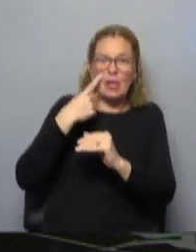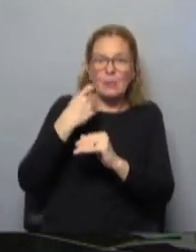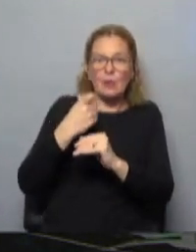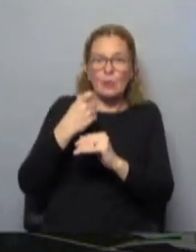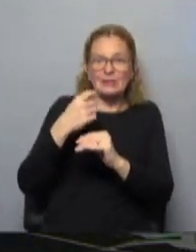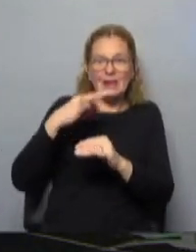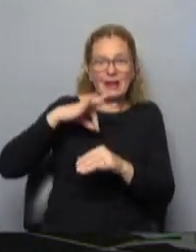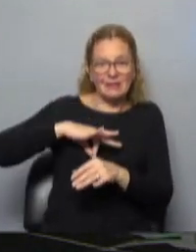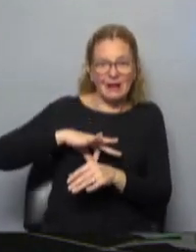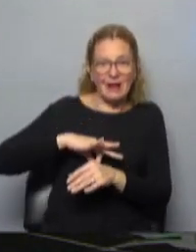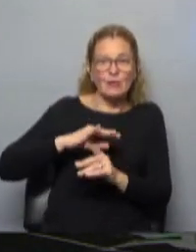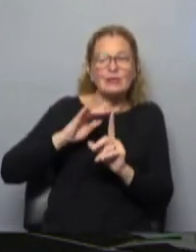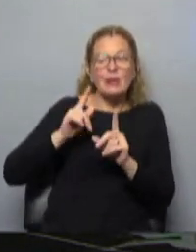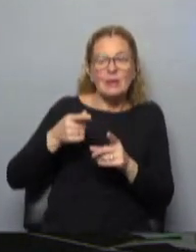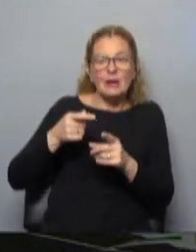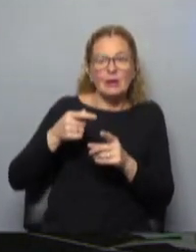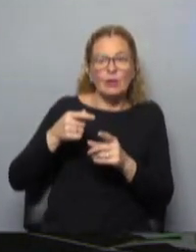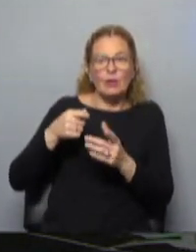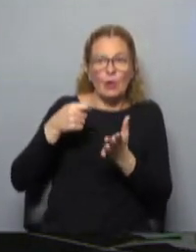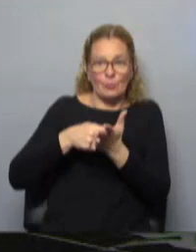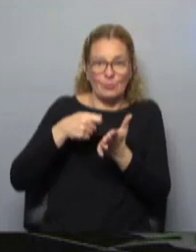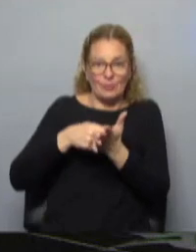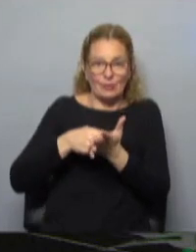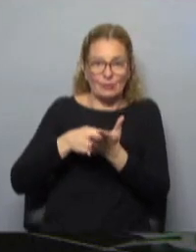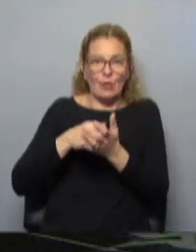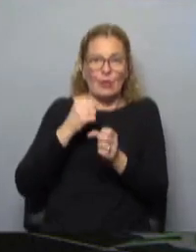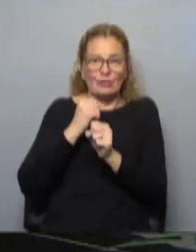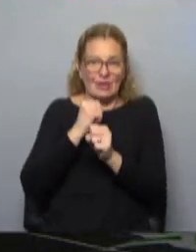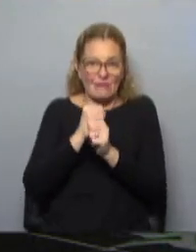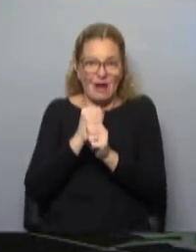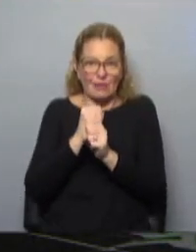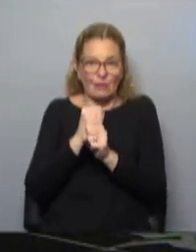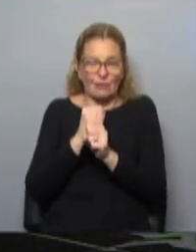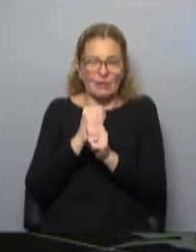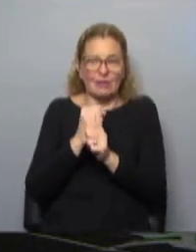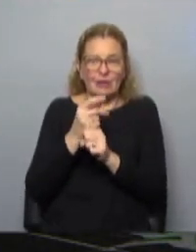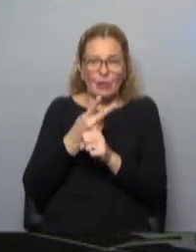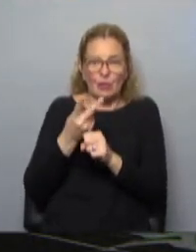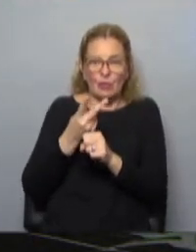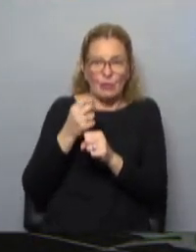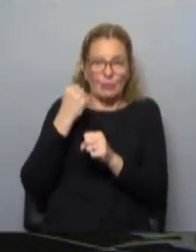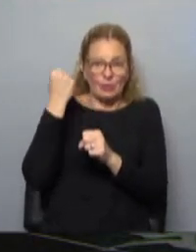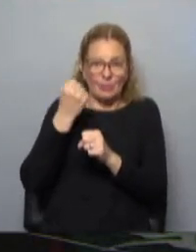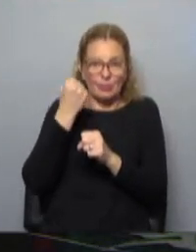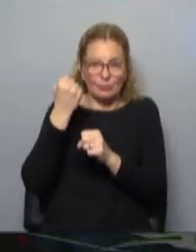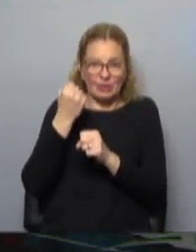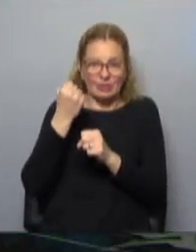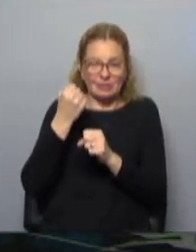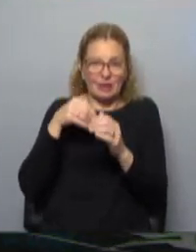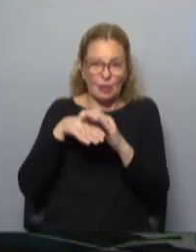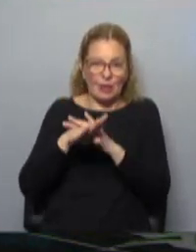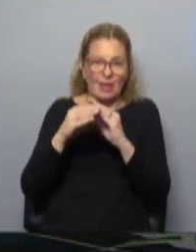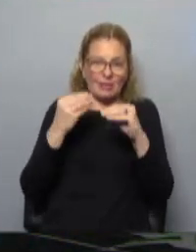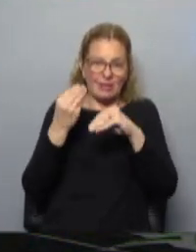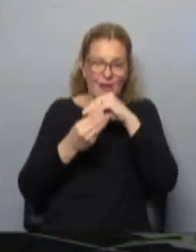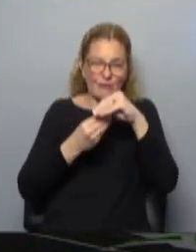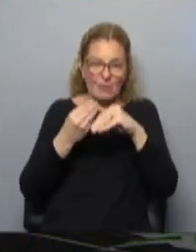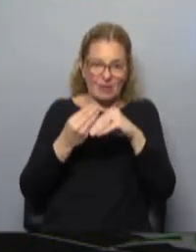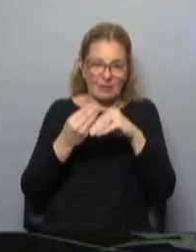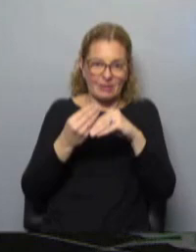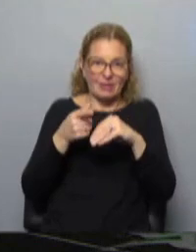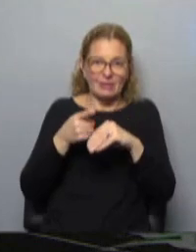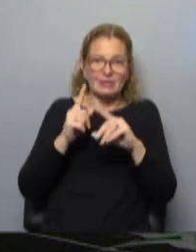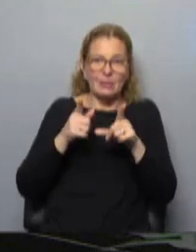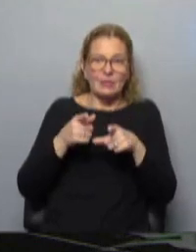el salario y lo que pasa también con el empleo que justamente son los determinantes en los ingresos de los hogares y ahora